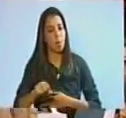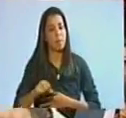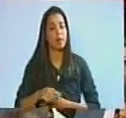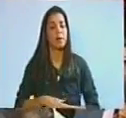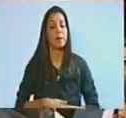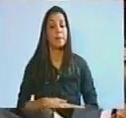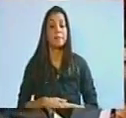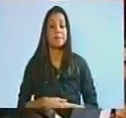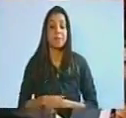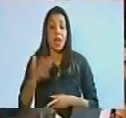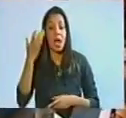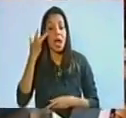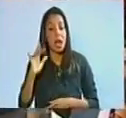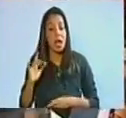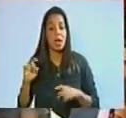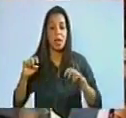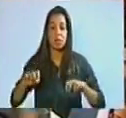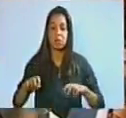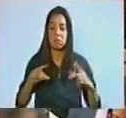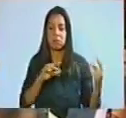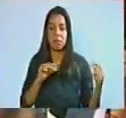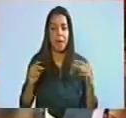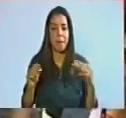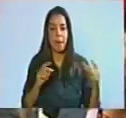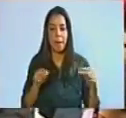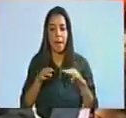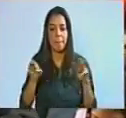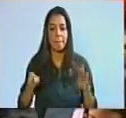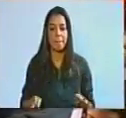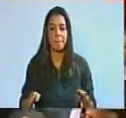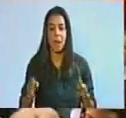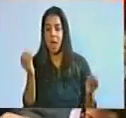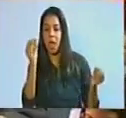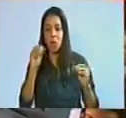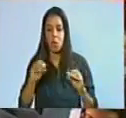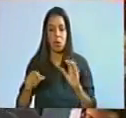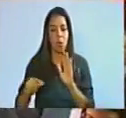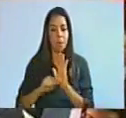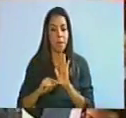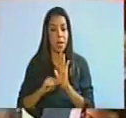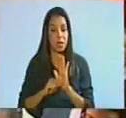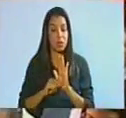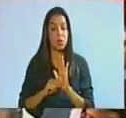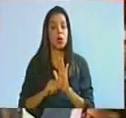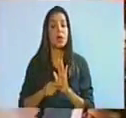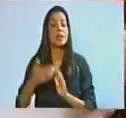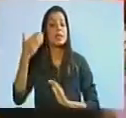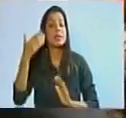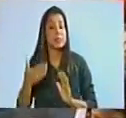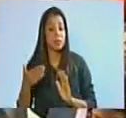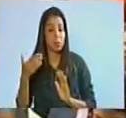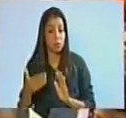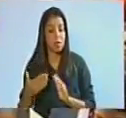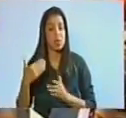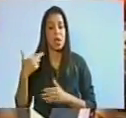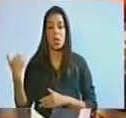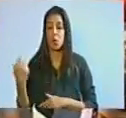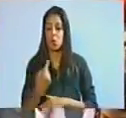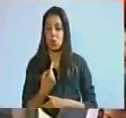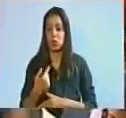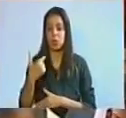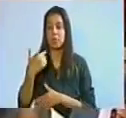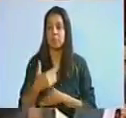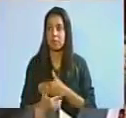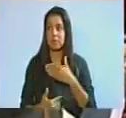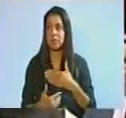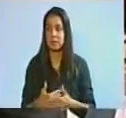ese diálogo que se establece allí en la mesa de precios acordados está la clave para seguir avanzando en